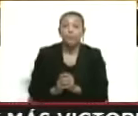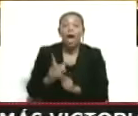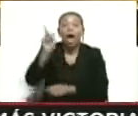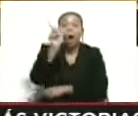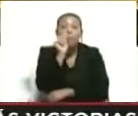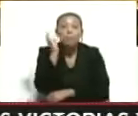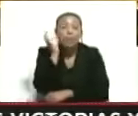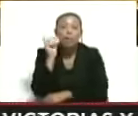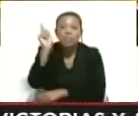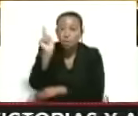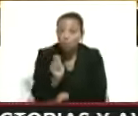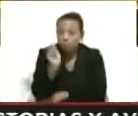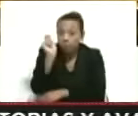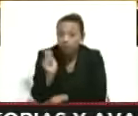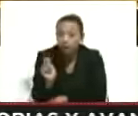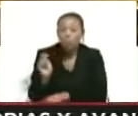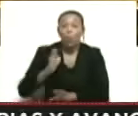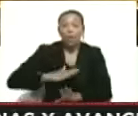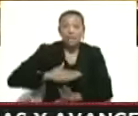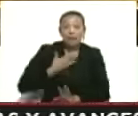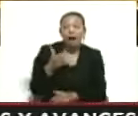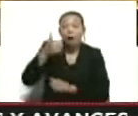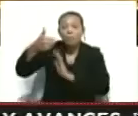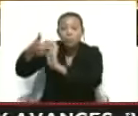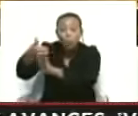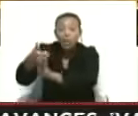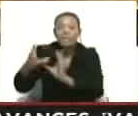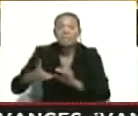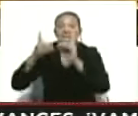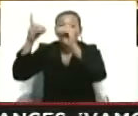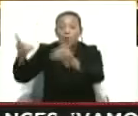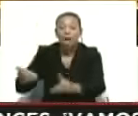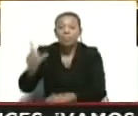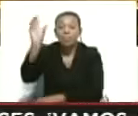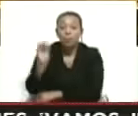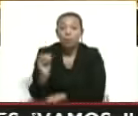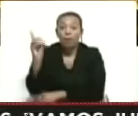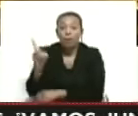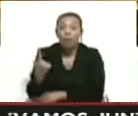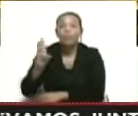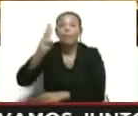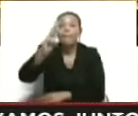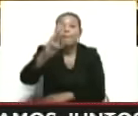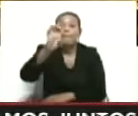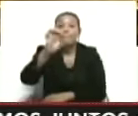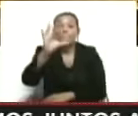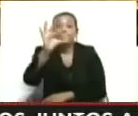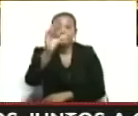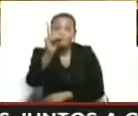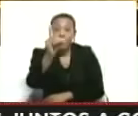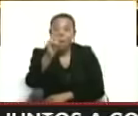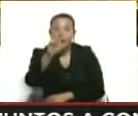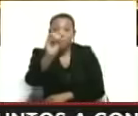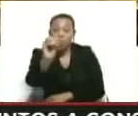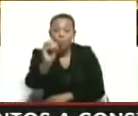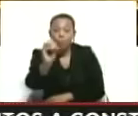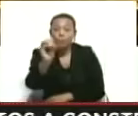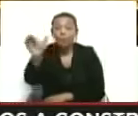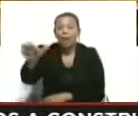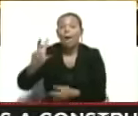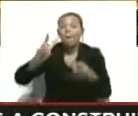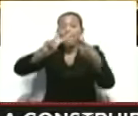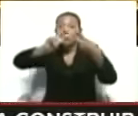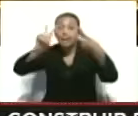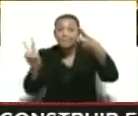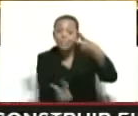Aquellas diputadas y diputados que estén a favor de la designación del diputado Pedro Infante Aparicio para que ejerza el